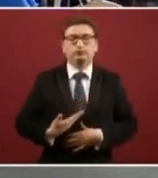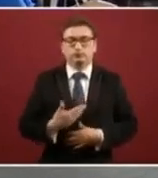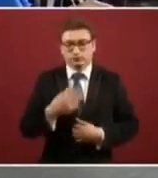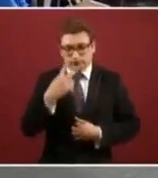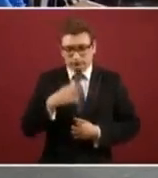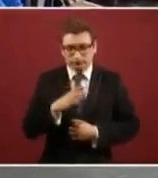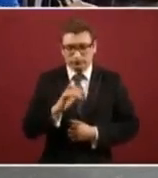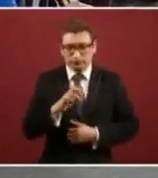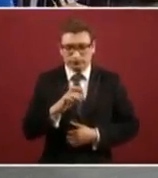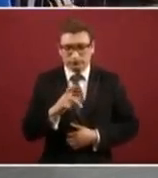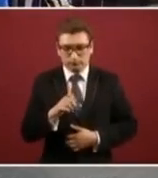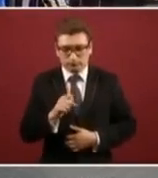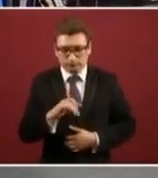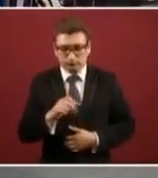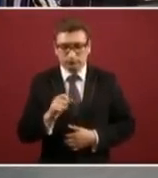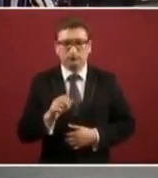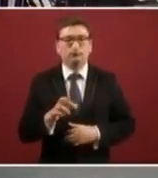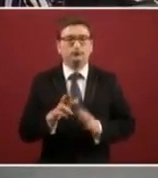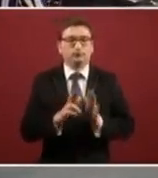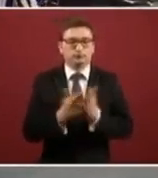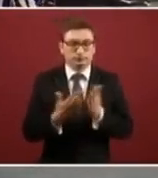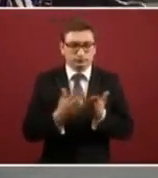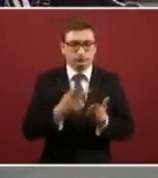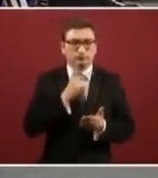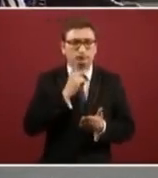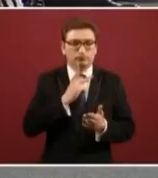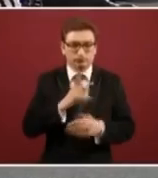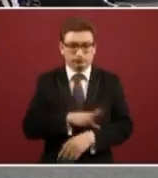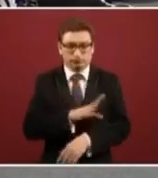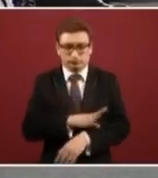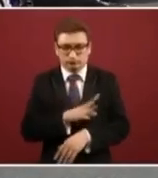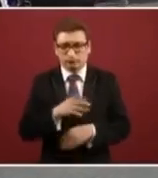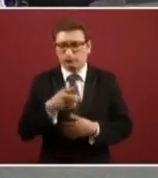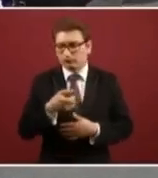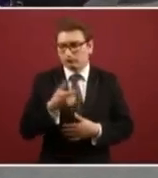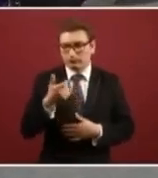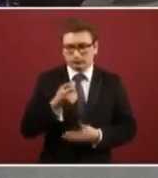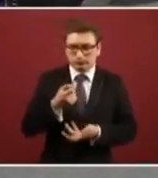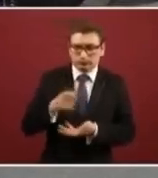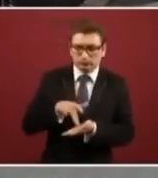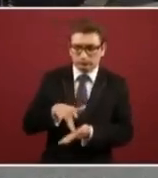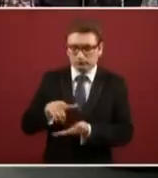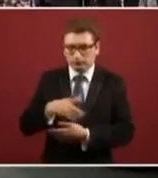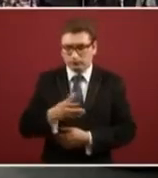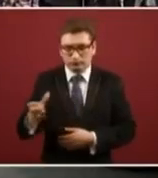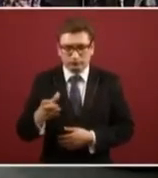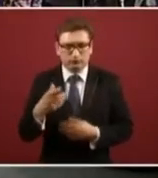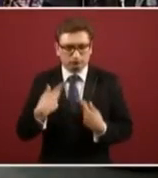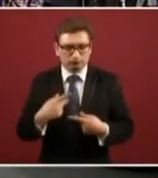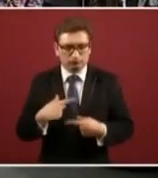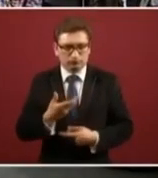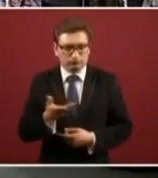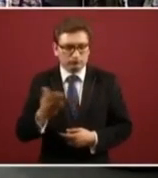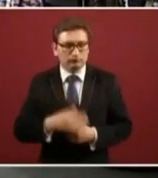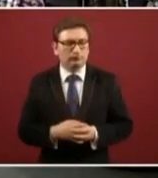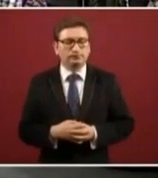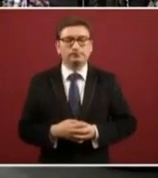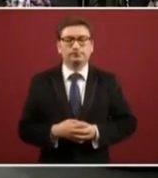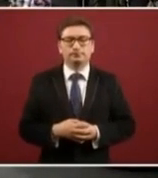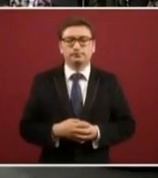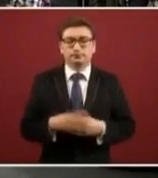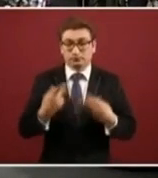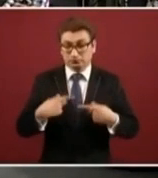Carlos Pozos, de la revista Petróleo y Energía. ¿Los apoyos destinados a los campesinos son